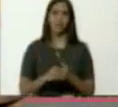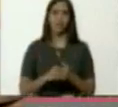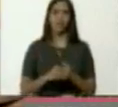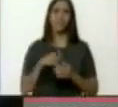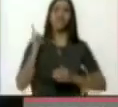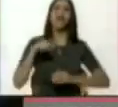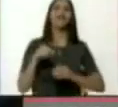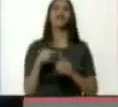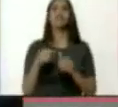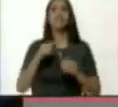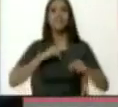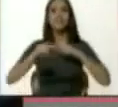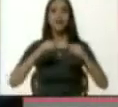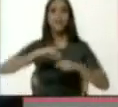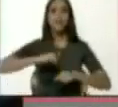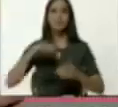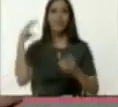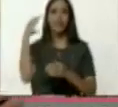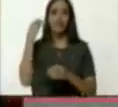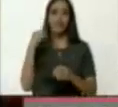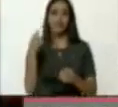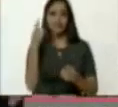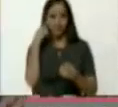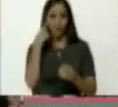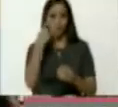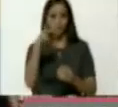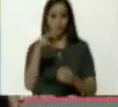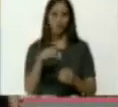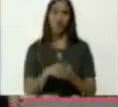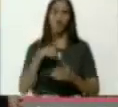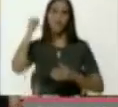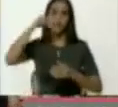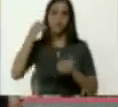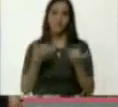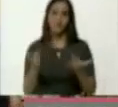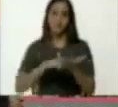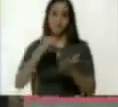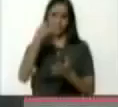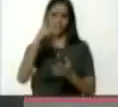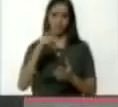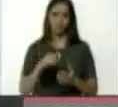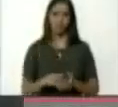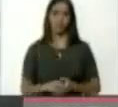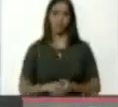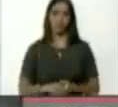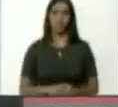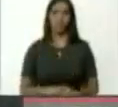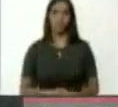Policía de Caracas, activo y pendiente. Vamos pues al video y ya venimos con más de Zurda Conducta.